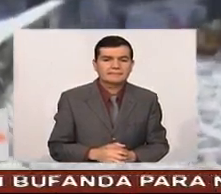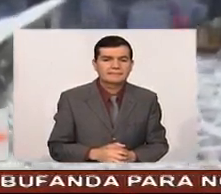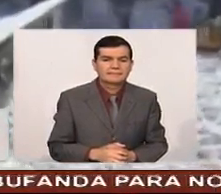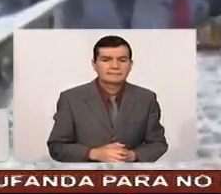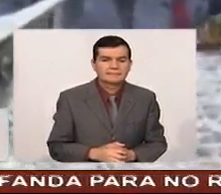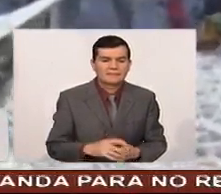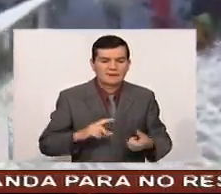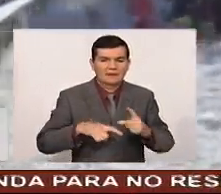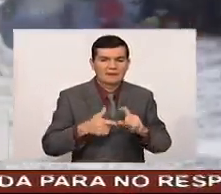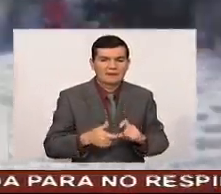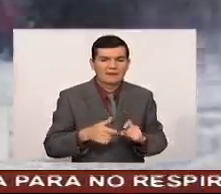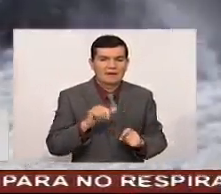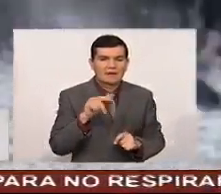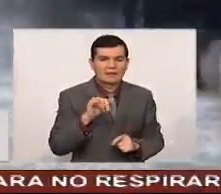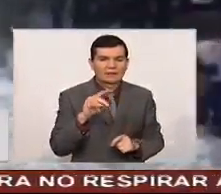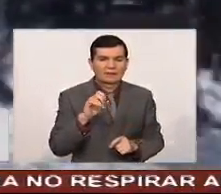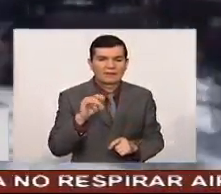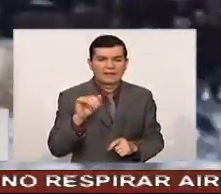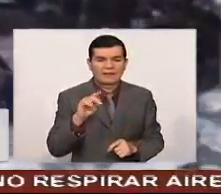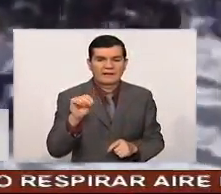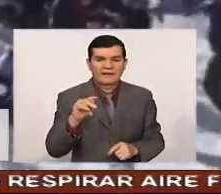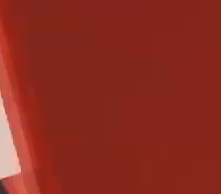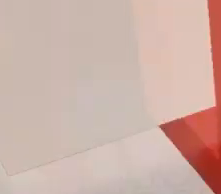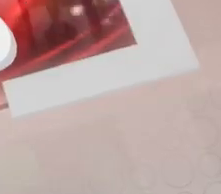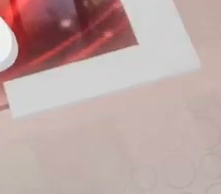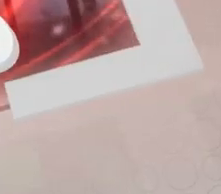Para México al día, Alfonso Landgrave.